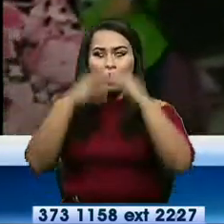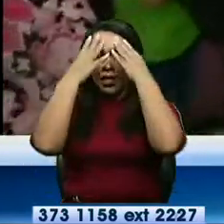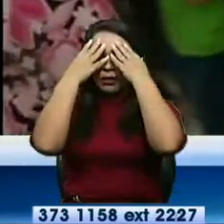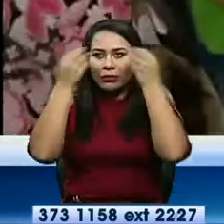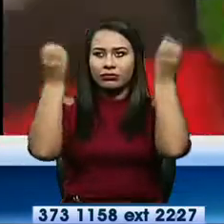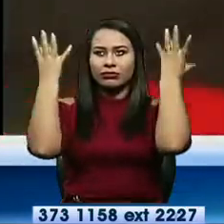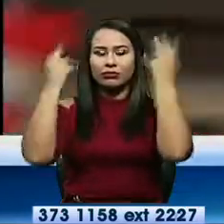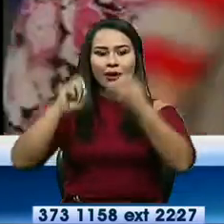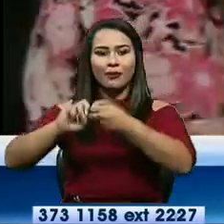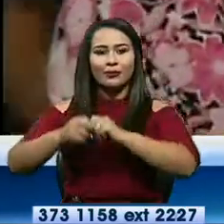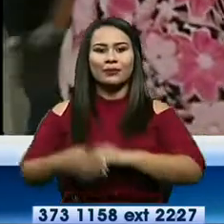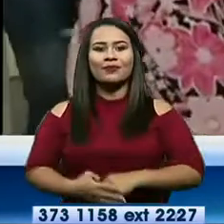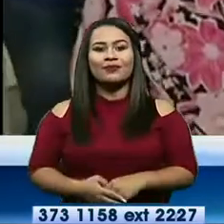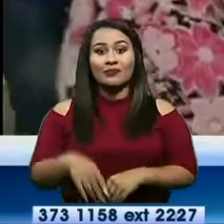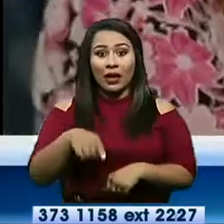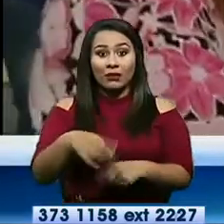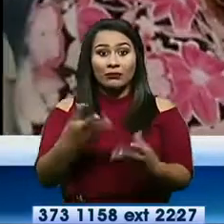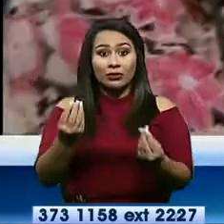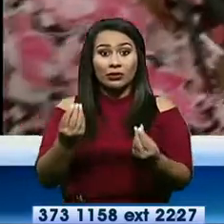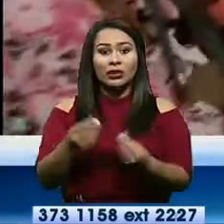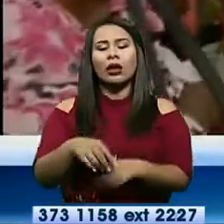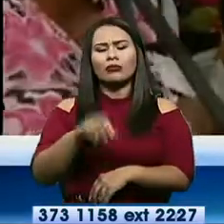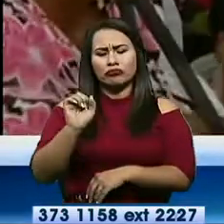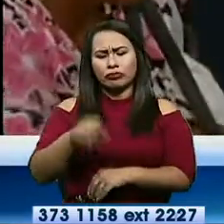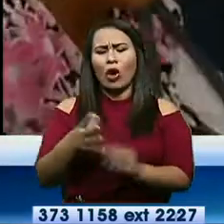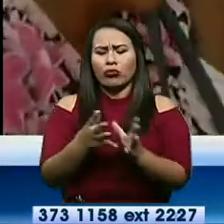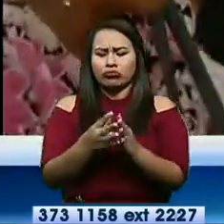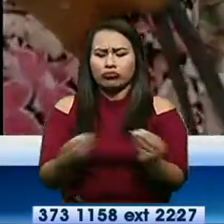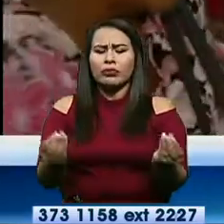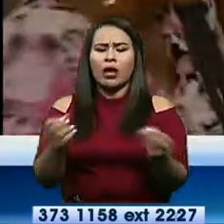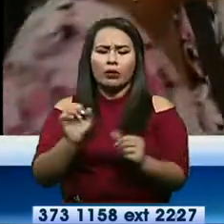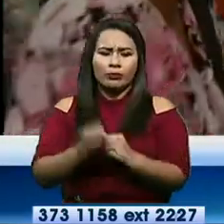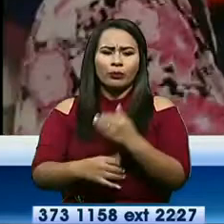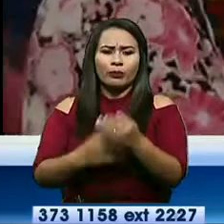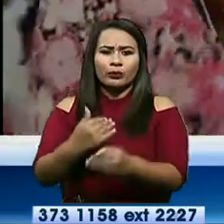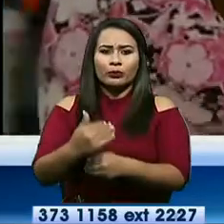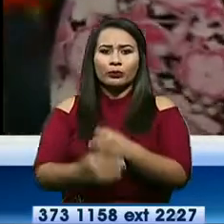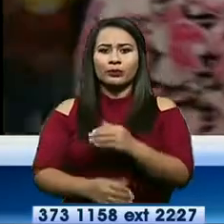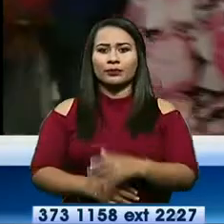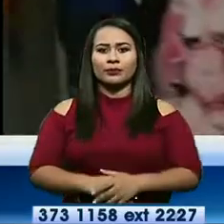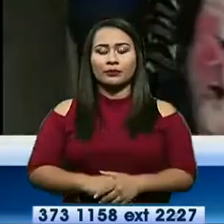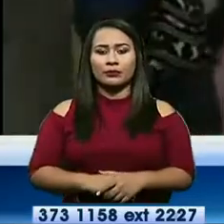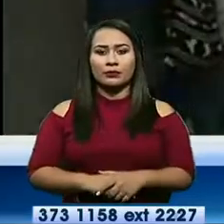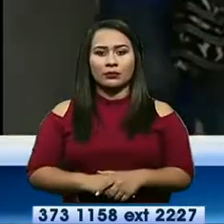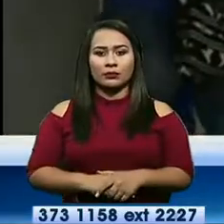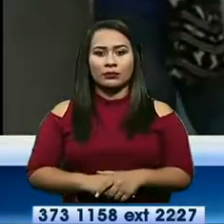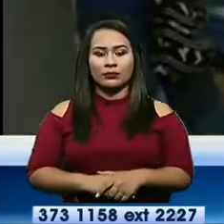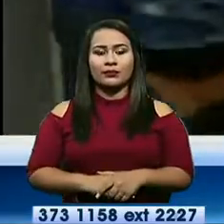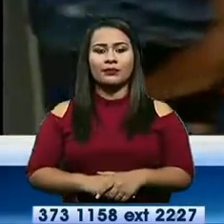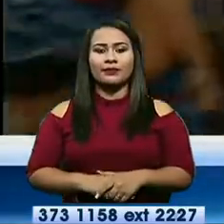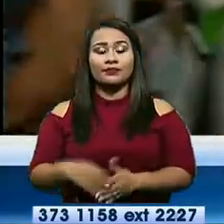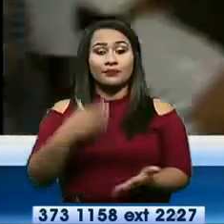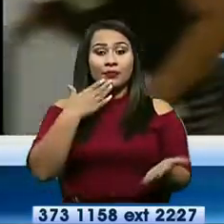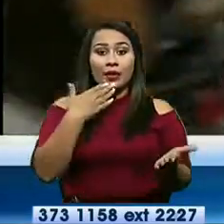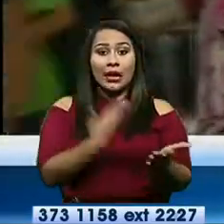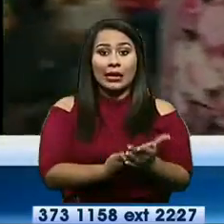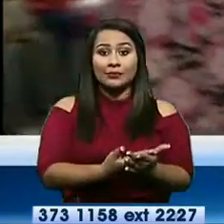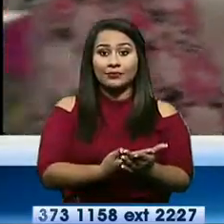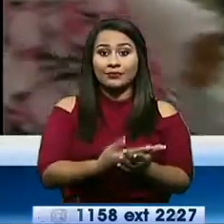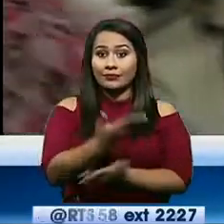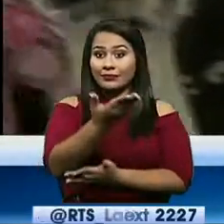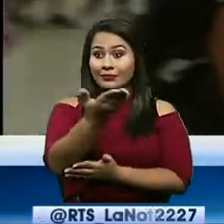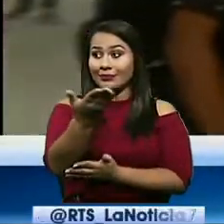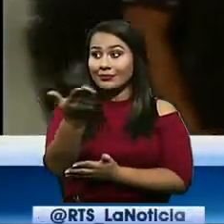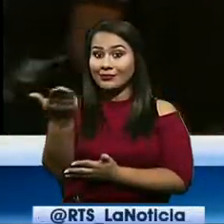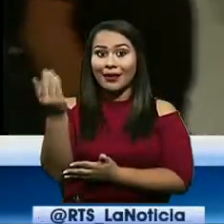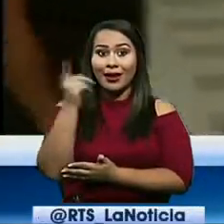¿Cómo ha sido la tensión por acá en la terminal? No, sí está todo correcto. Está, no hay novedades. Ya, eso, muchísimas gracias. Volviendo al caso, como ya les dije,